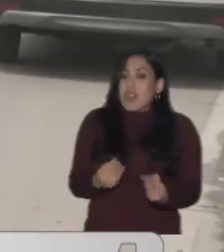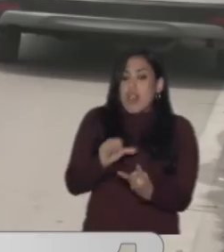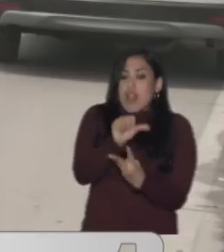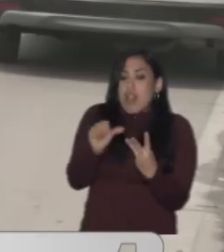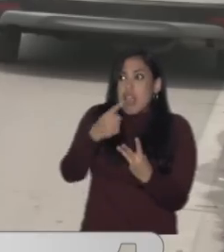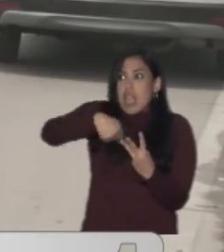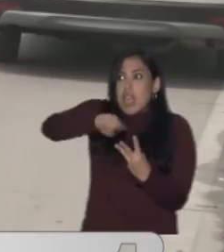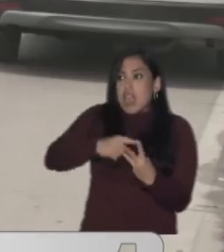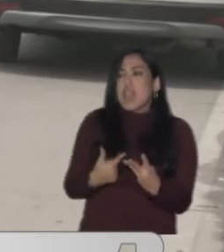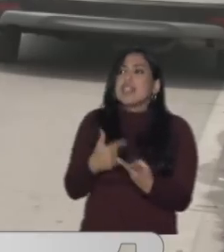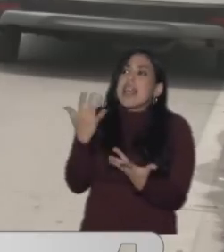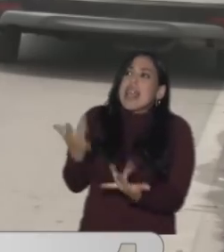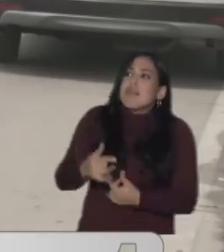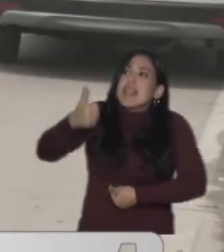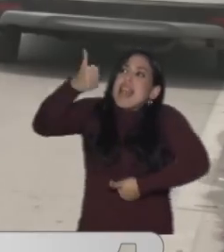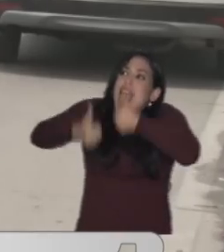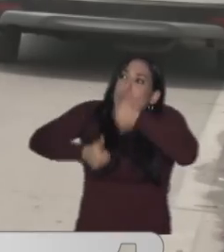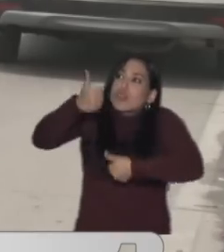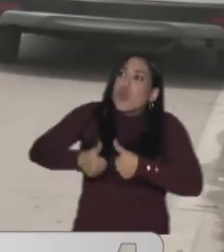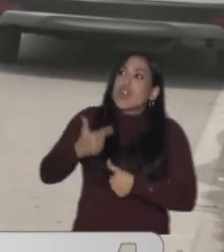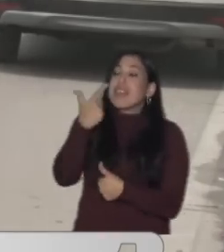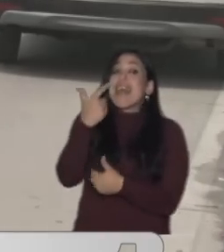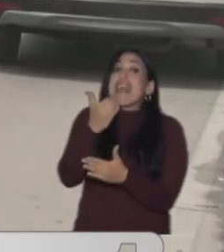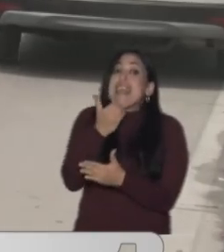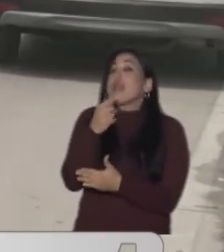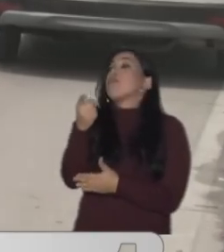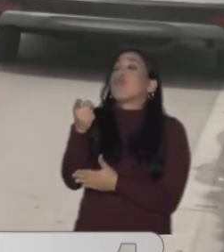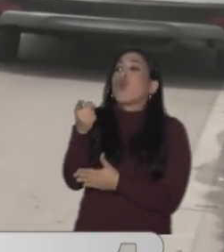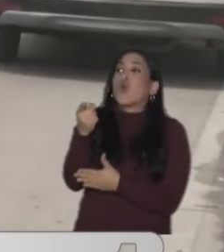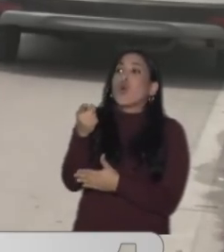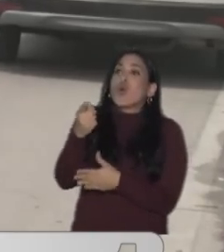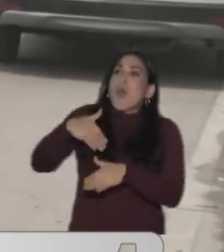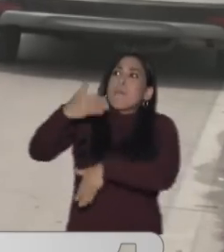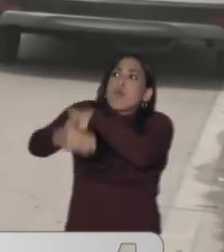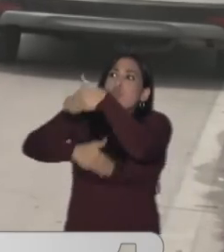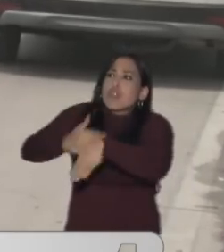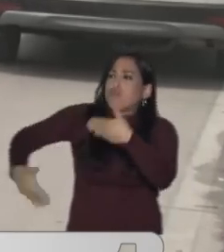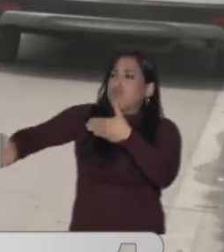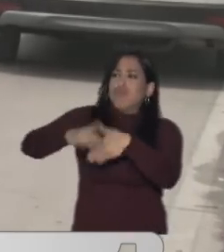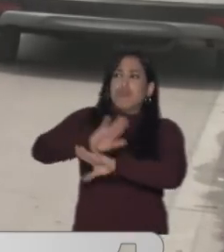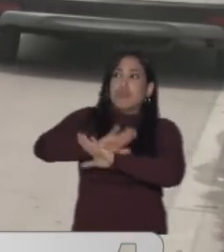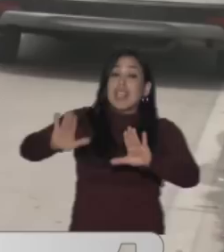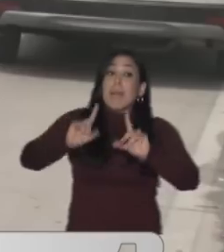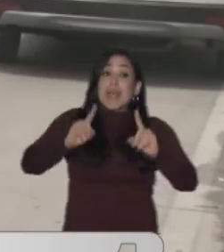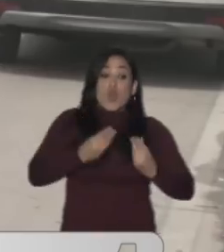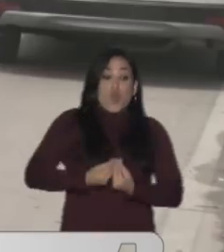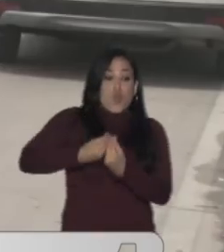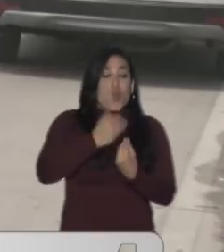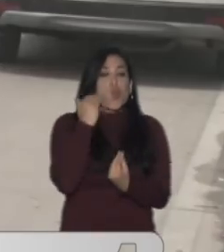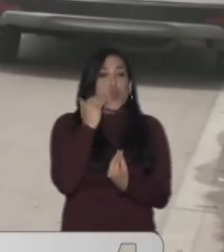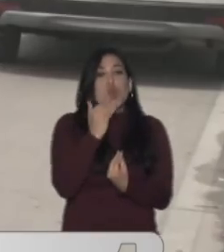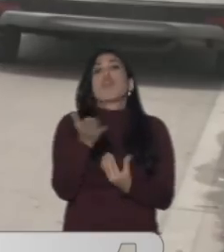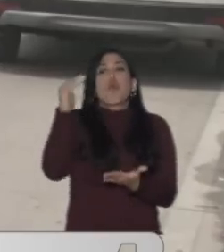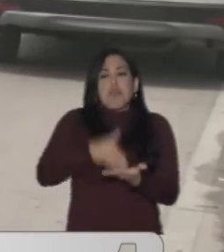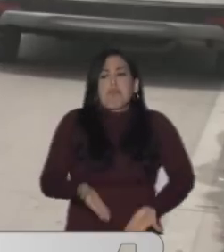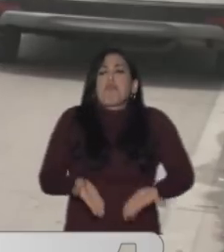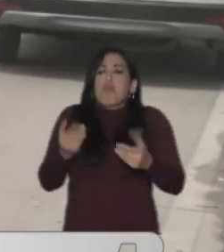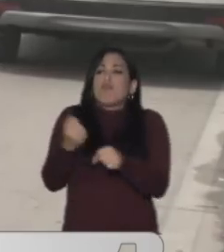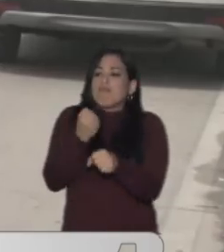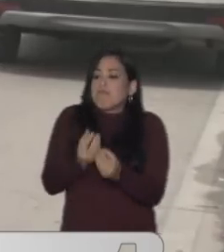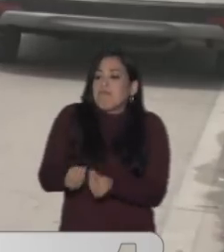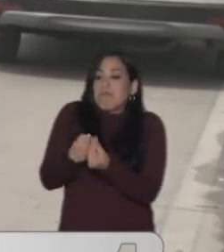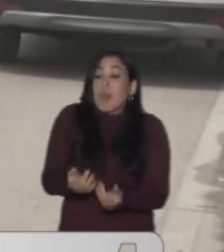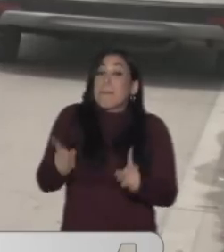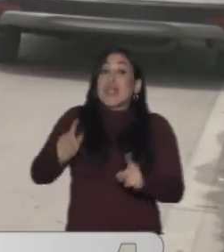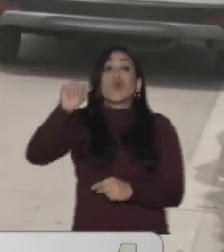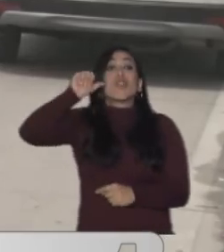que se espera es que las autoridades precluyan este proceso. Entre tanto, la concejal puede volver a sus funciones. Sin